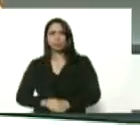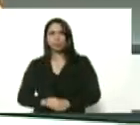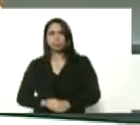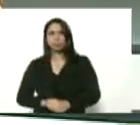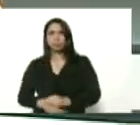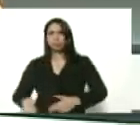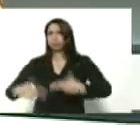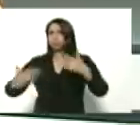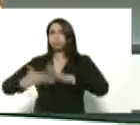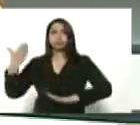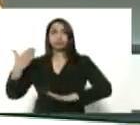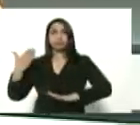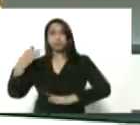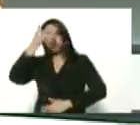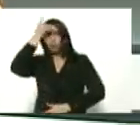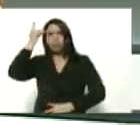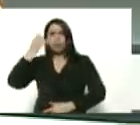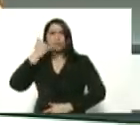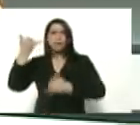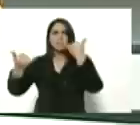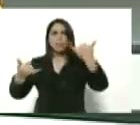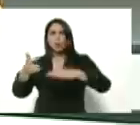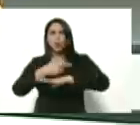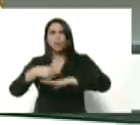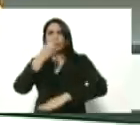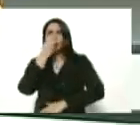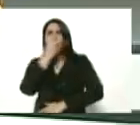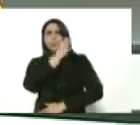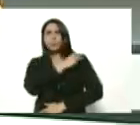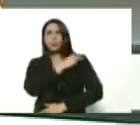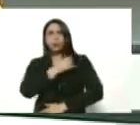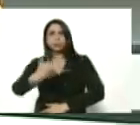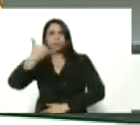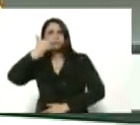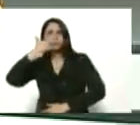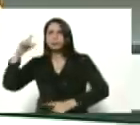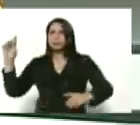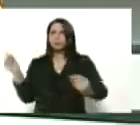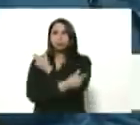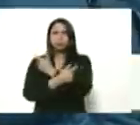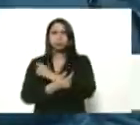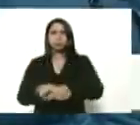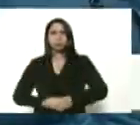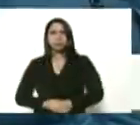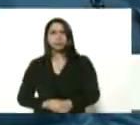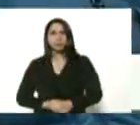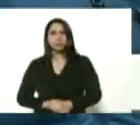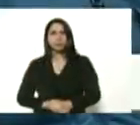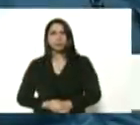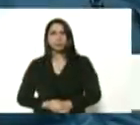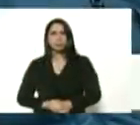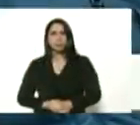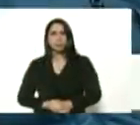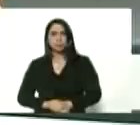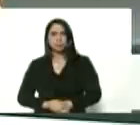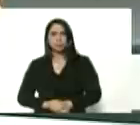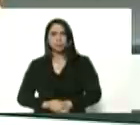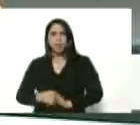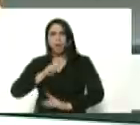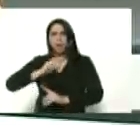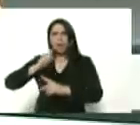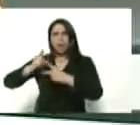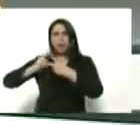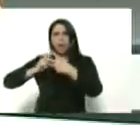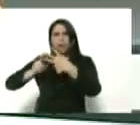combate. Diosdado llamó al gobernador García Carneiro, que atendió el teléfono en un segundo, le dio las